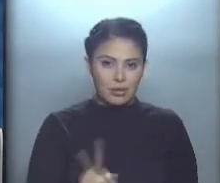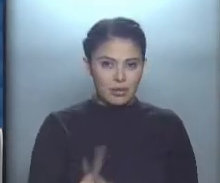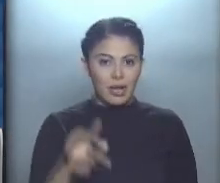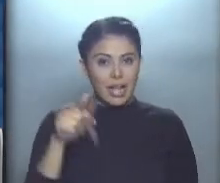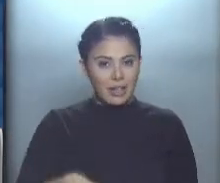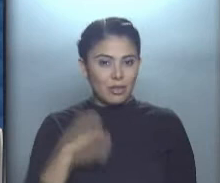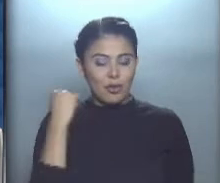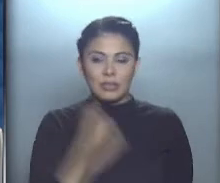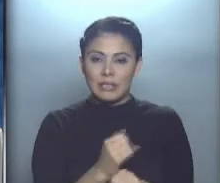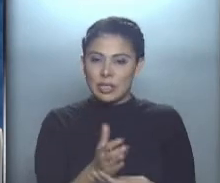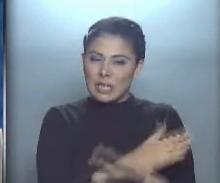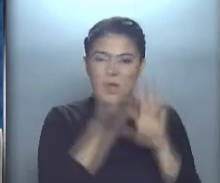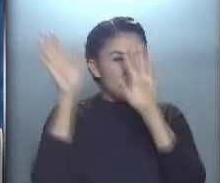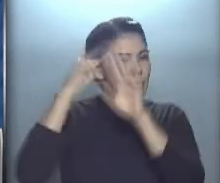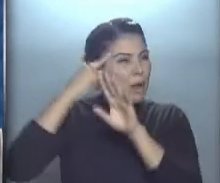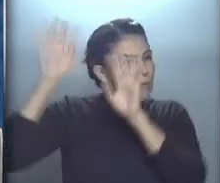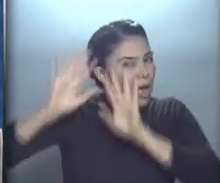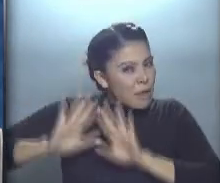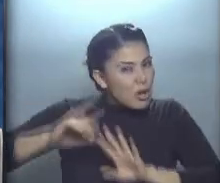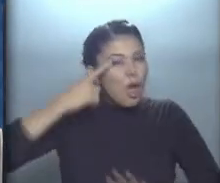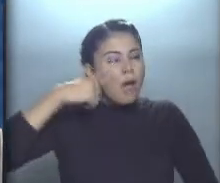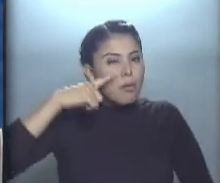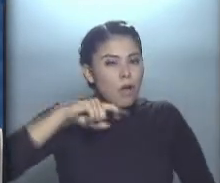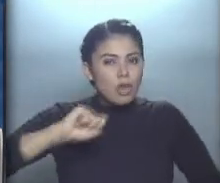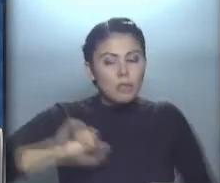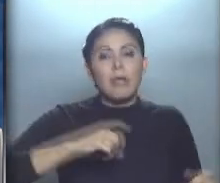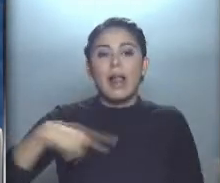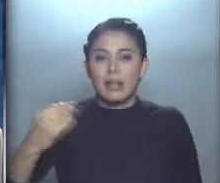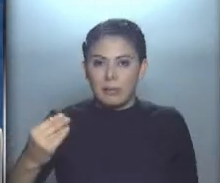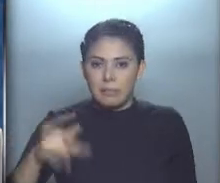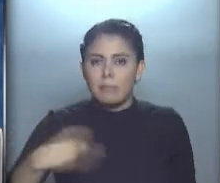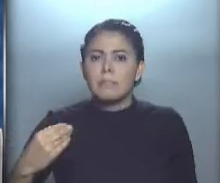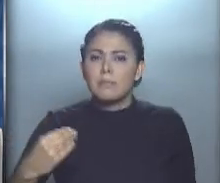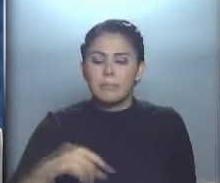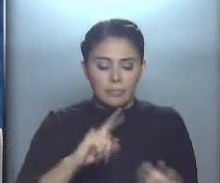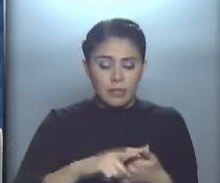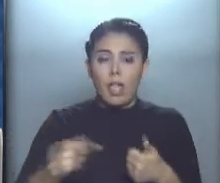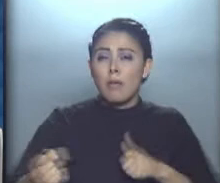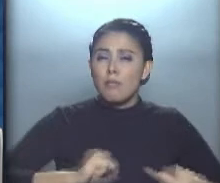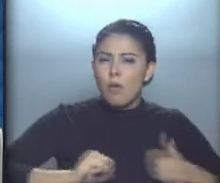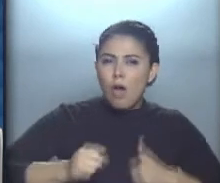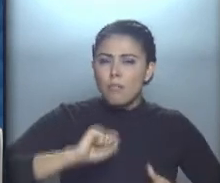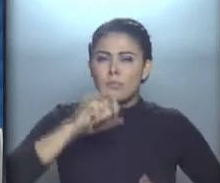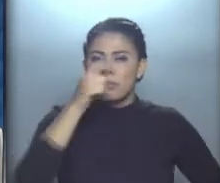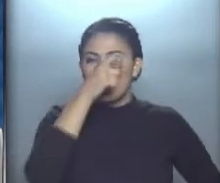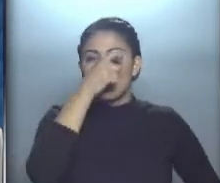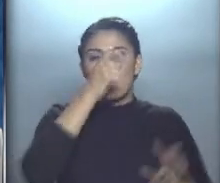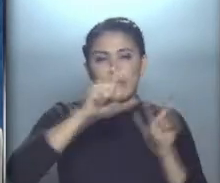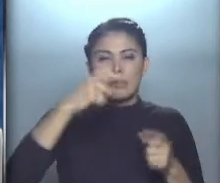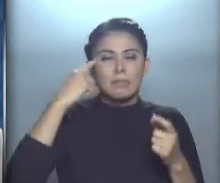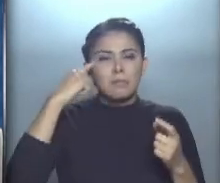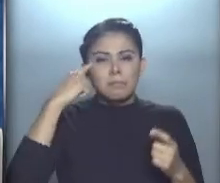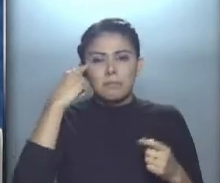una acción premeditada con alevosía para provocar incertidumbre desde el punto de